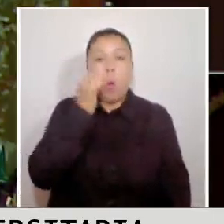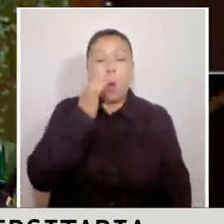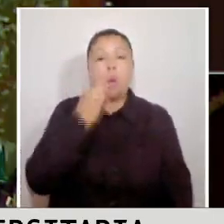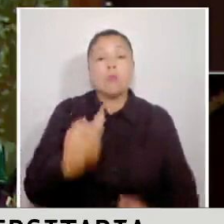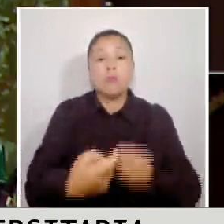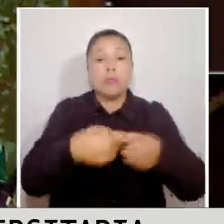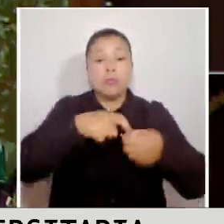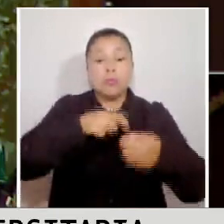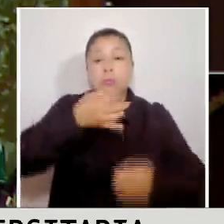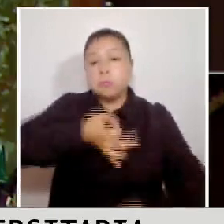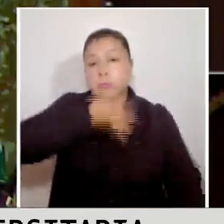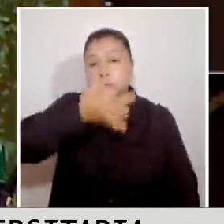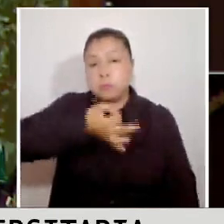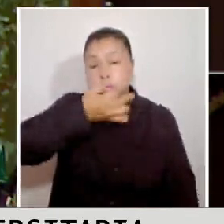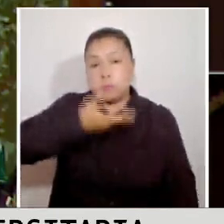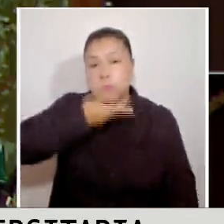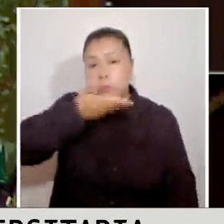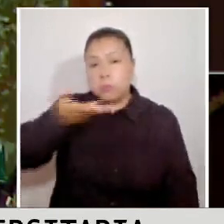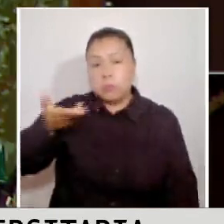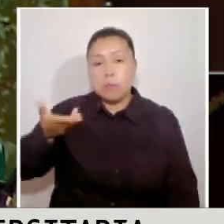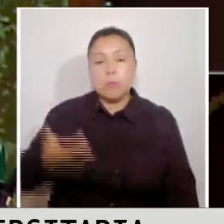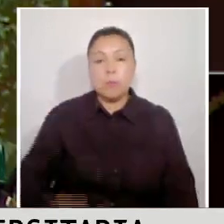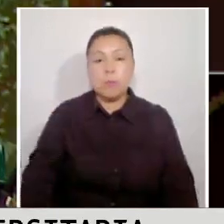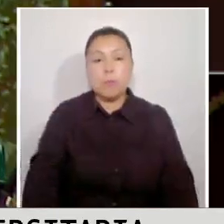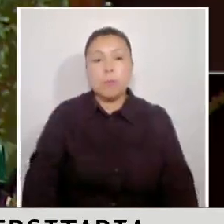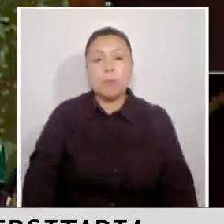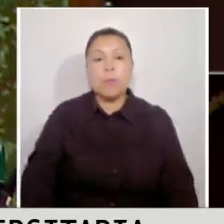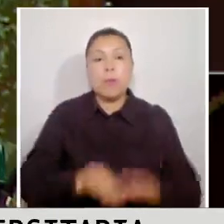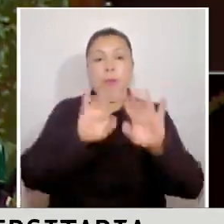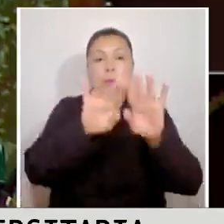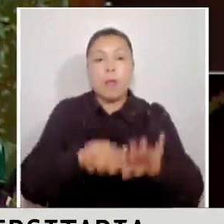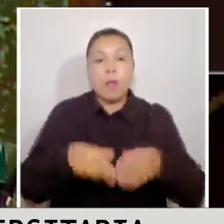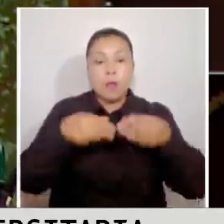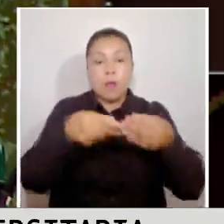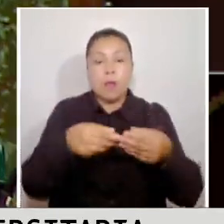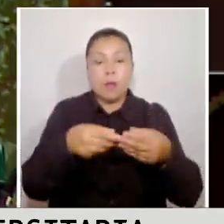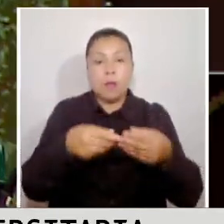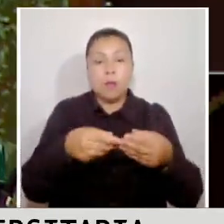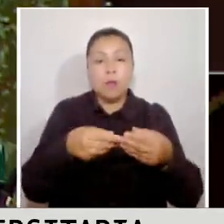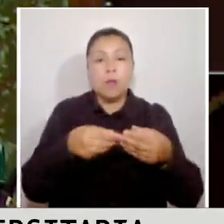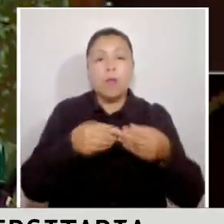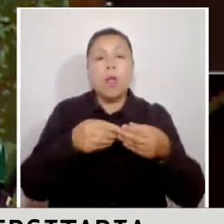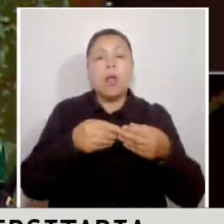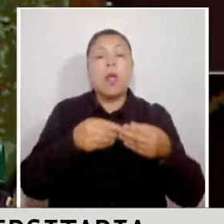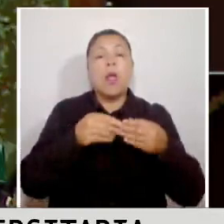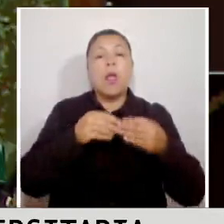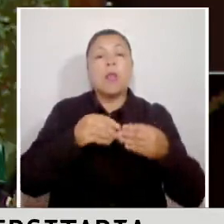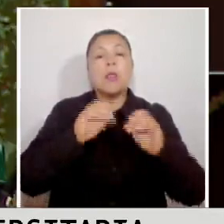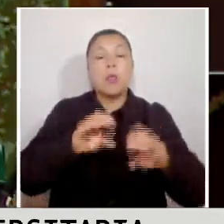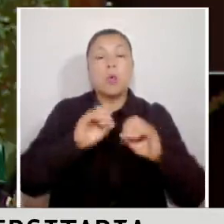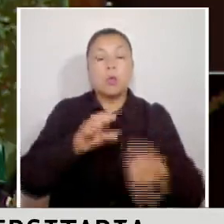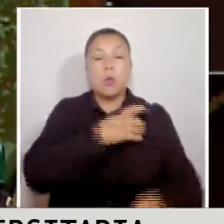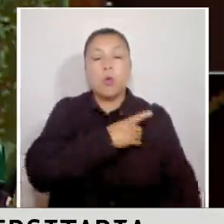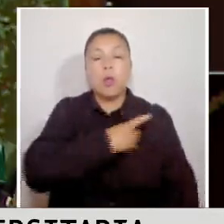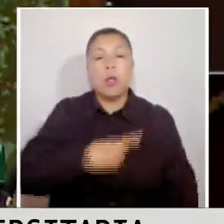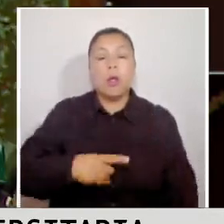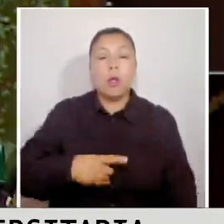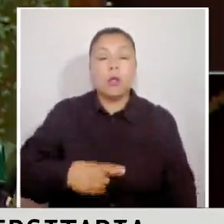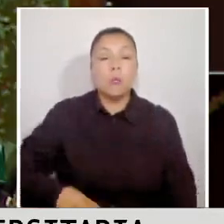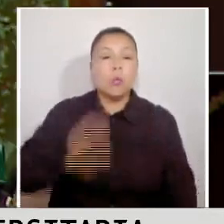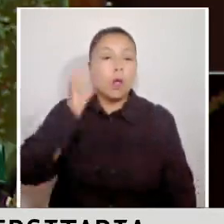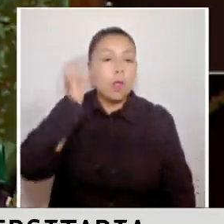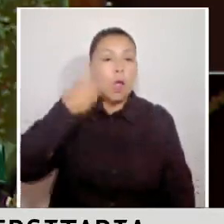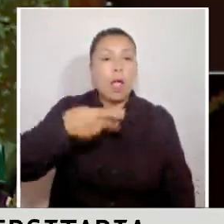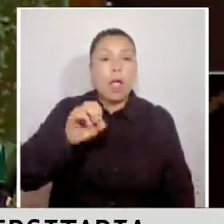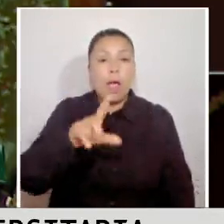para hacer uso de la palabra rinde el informe de la comisión de Educación la diputada Elia Molina diputada